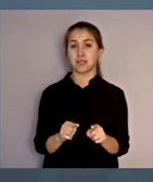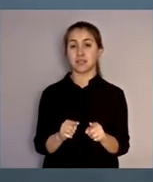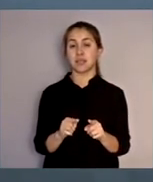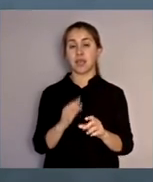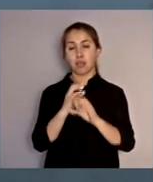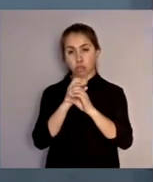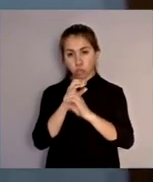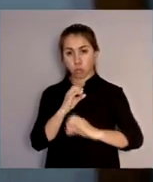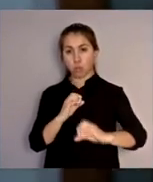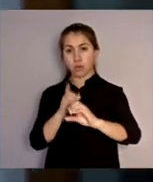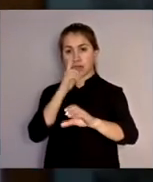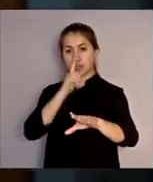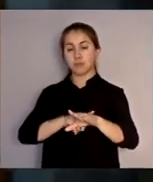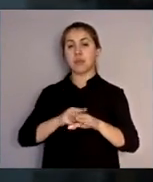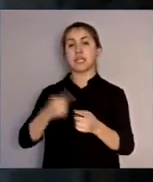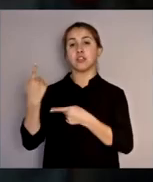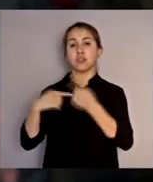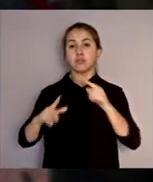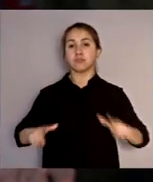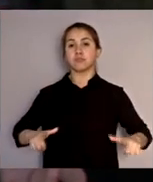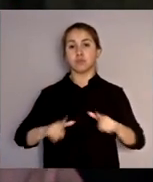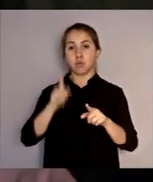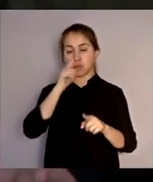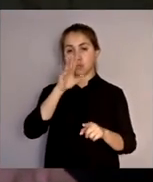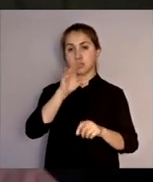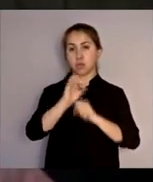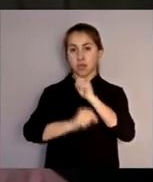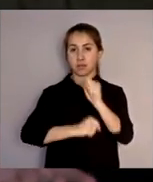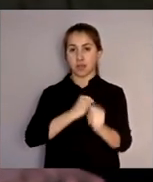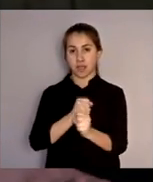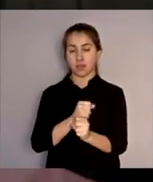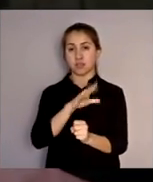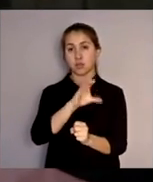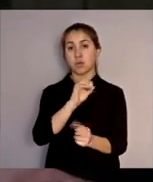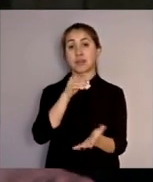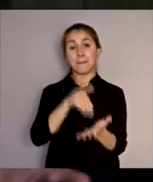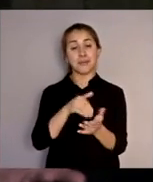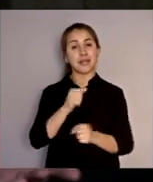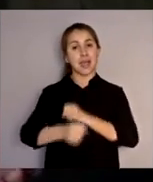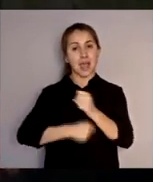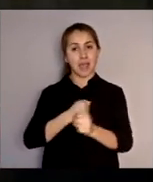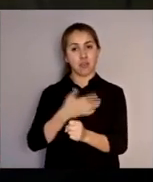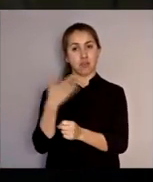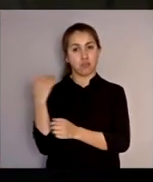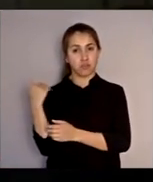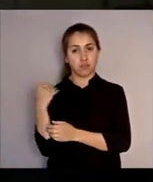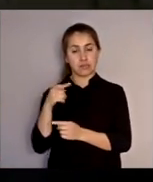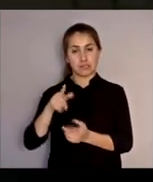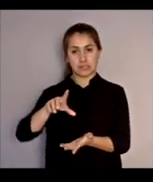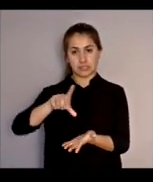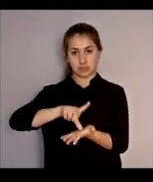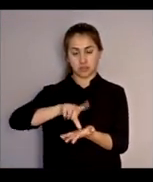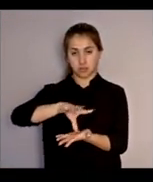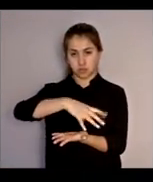del tiempo. La ¿ya? historia de los volcanes recientes, los últimos 50 años. 50.000 años en esta